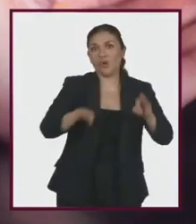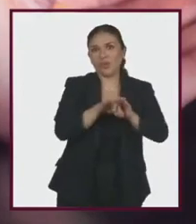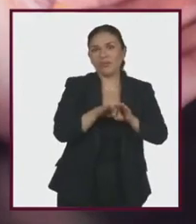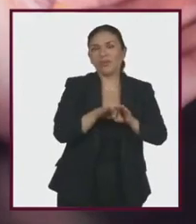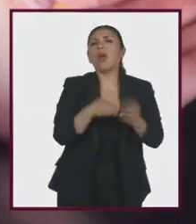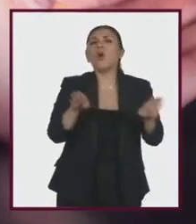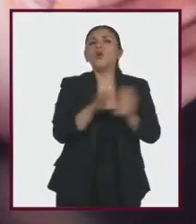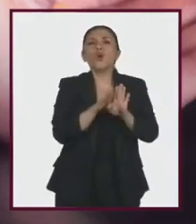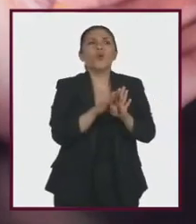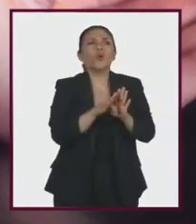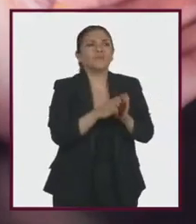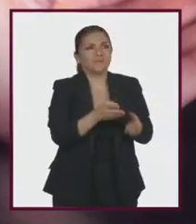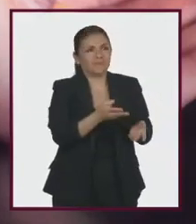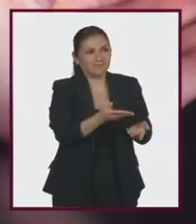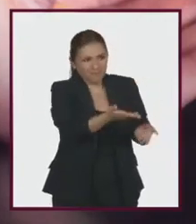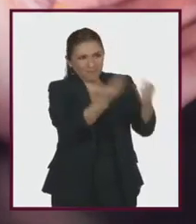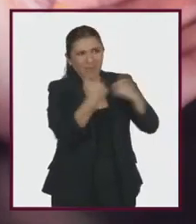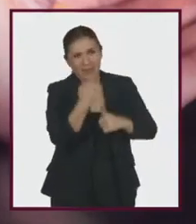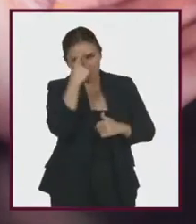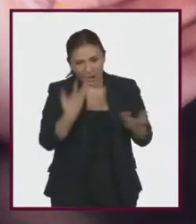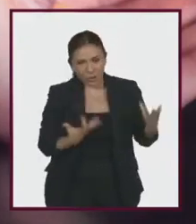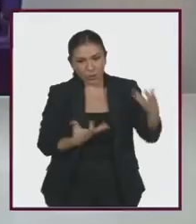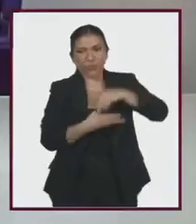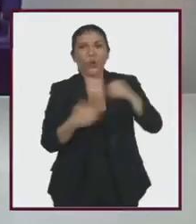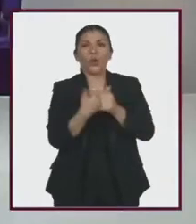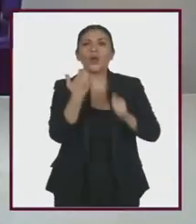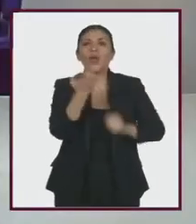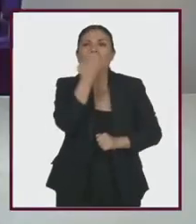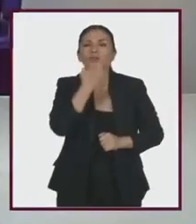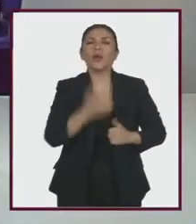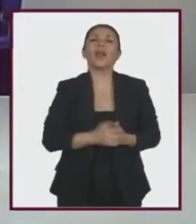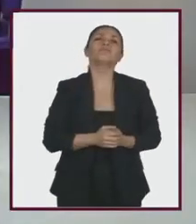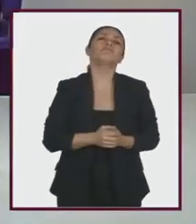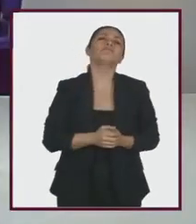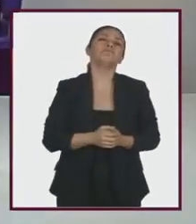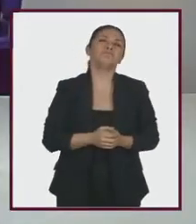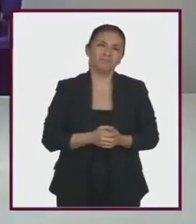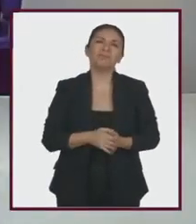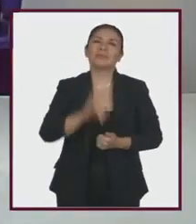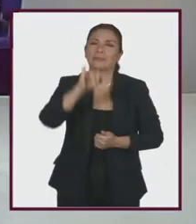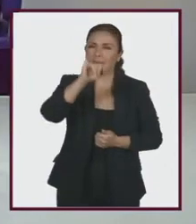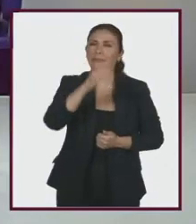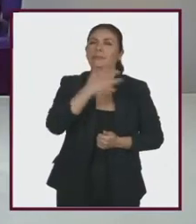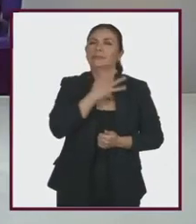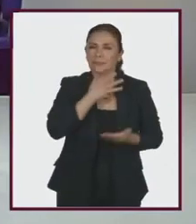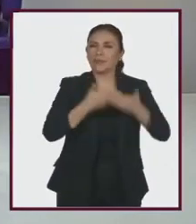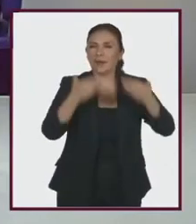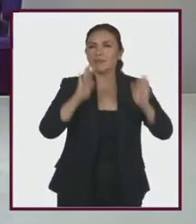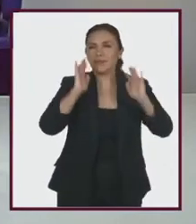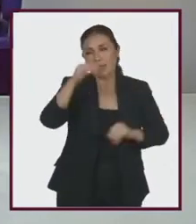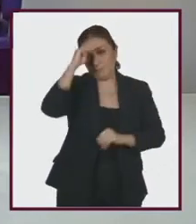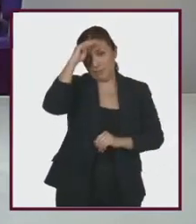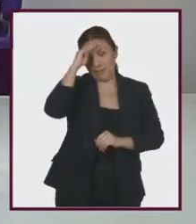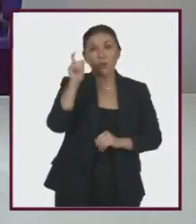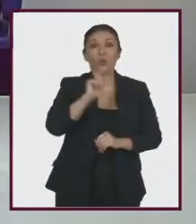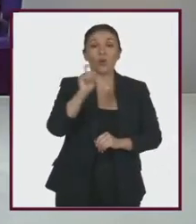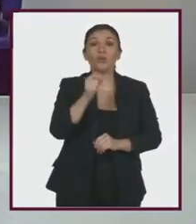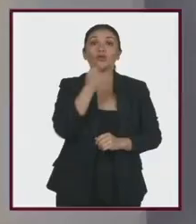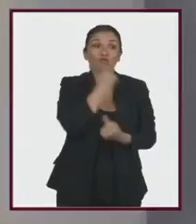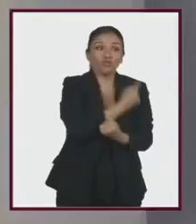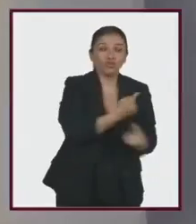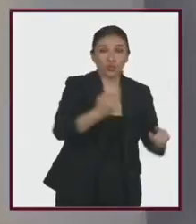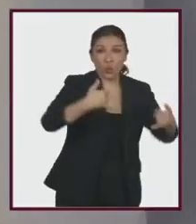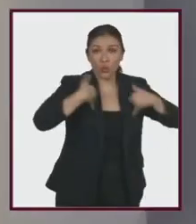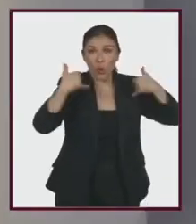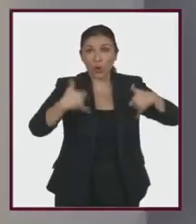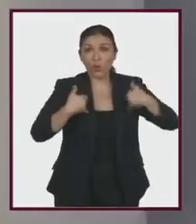les involucrará en la escuela? Pues seguramente habrá, sí, ahí sí se está pensando, sabemos que cuando hablamos de niñas, niños y